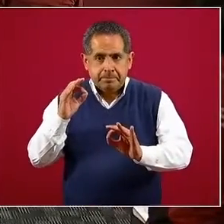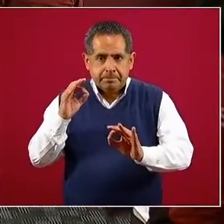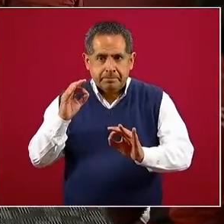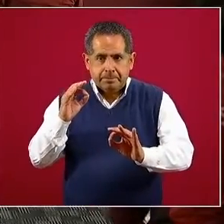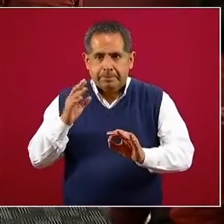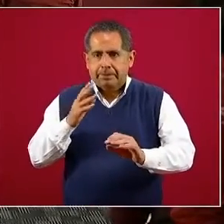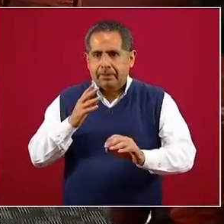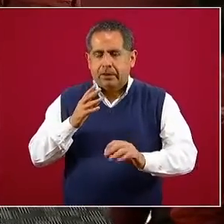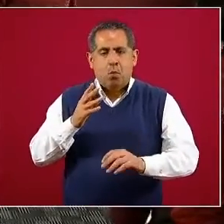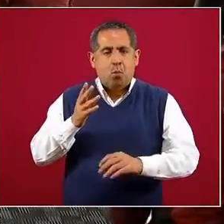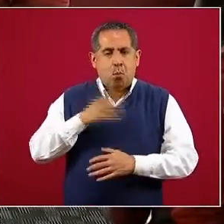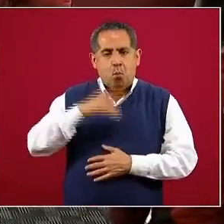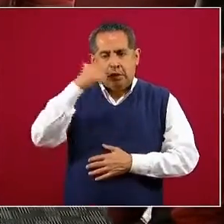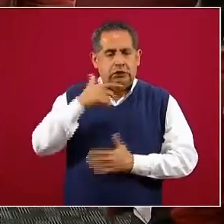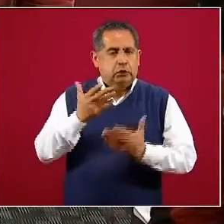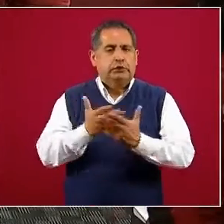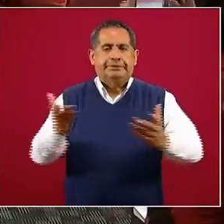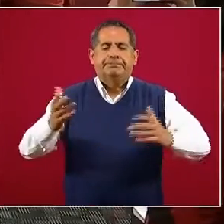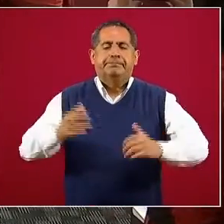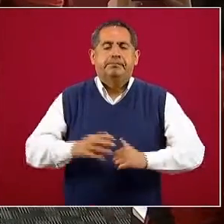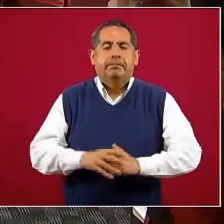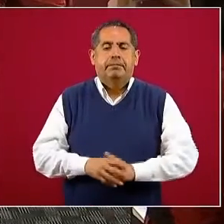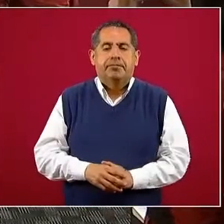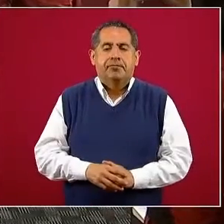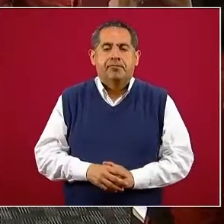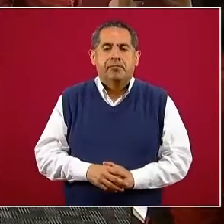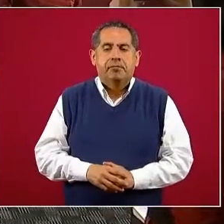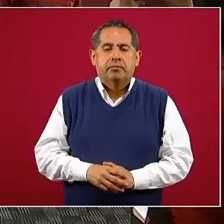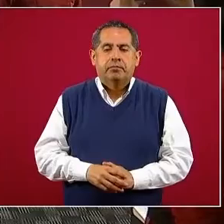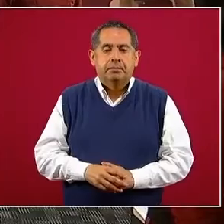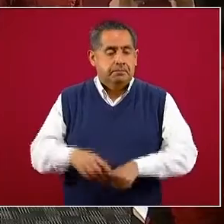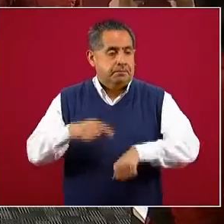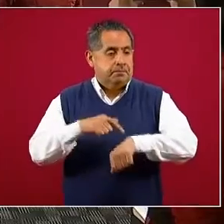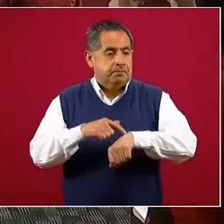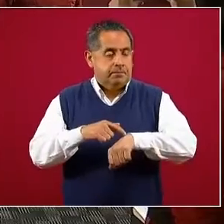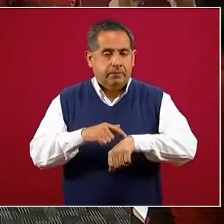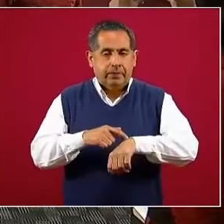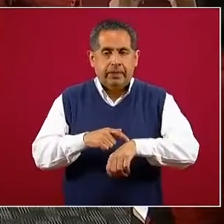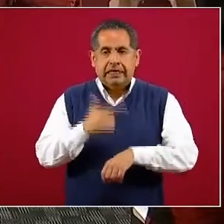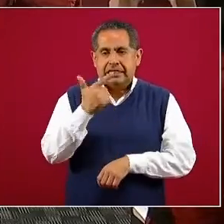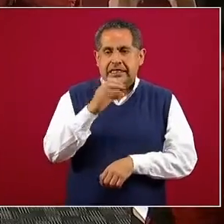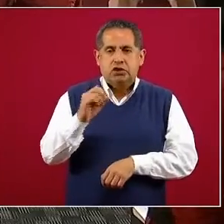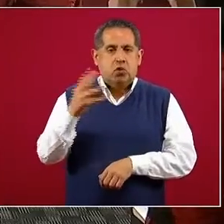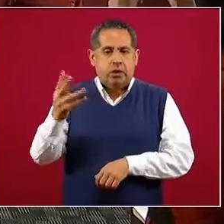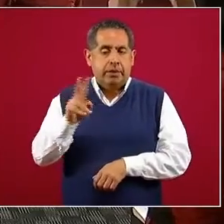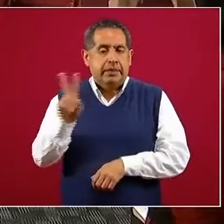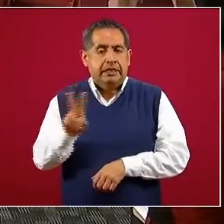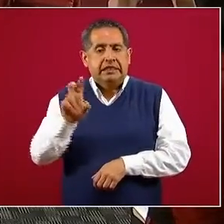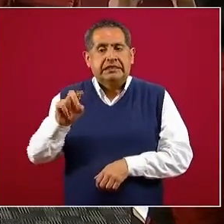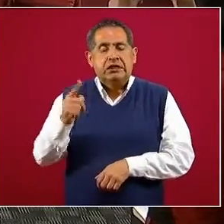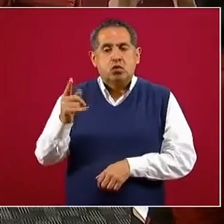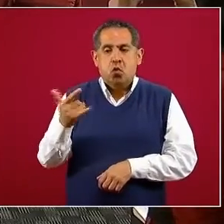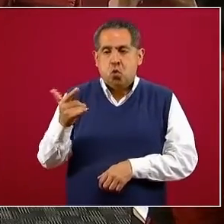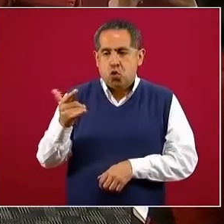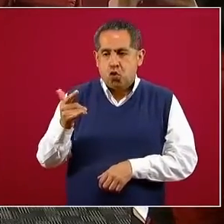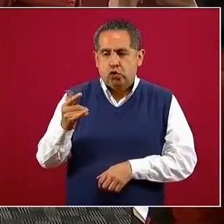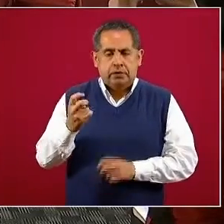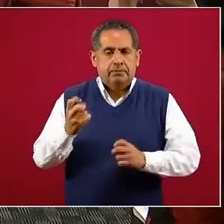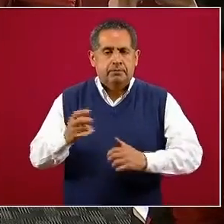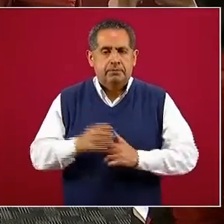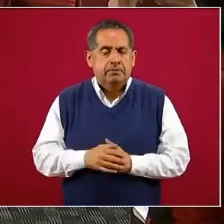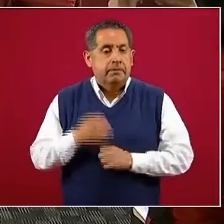las clases presenciales, así como a los bares y gimnasios, cuidando las nuevas medidas sanitarias para evitar contagios.